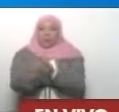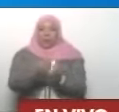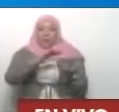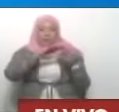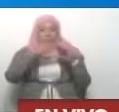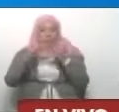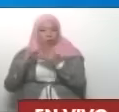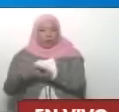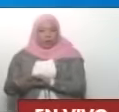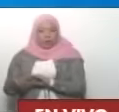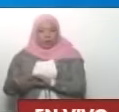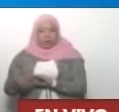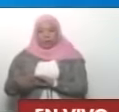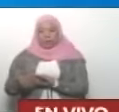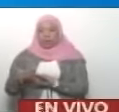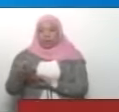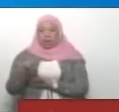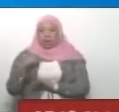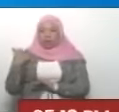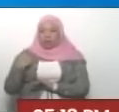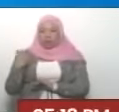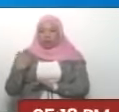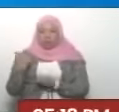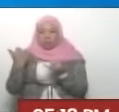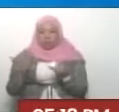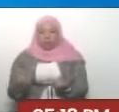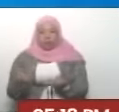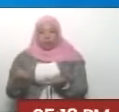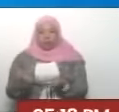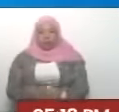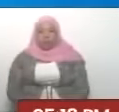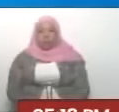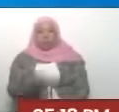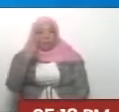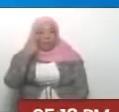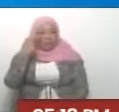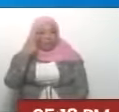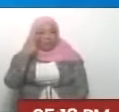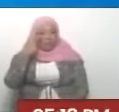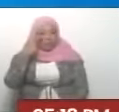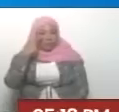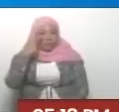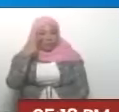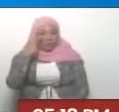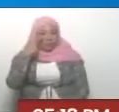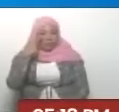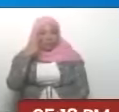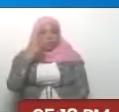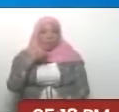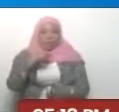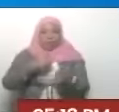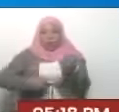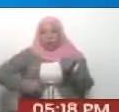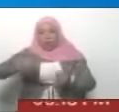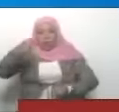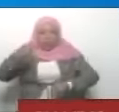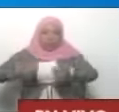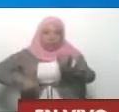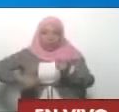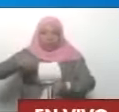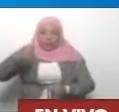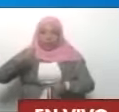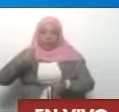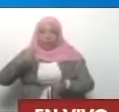pueblo. En cualquier momento. Estén pendientes. Ese con Maduro en la vía debería tener